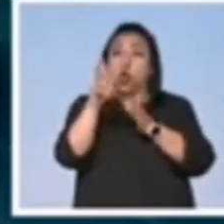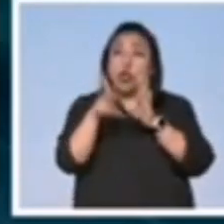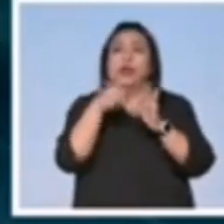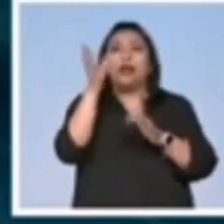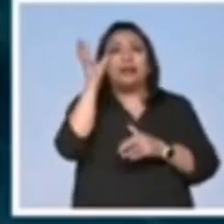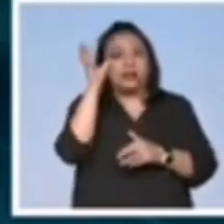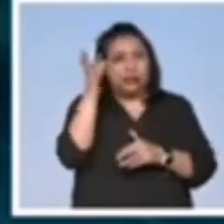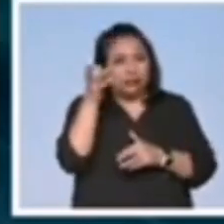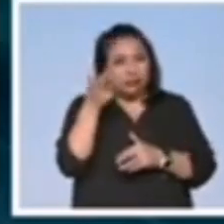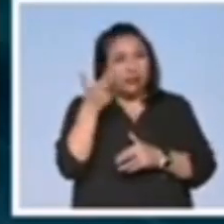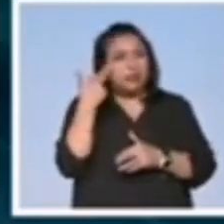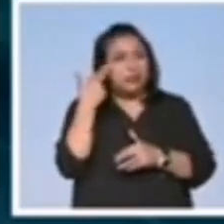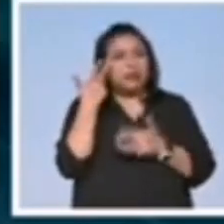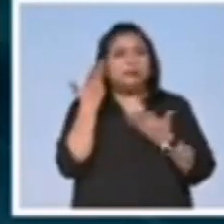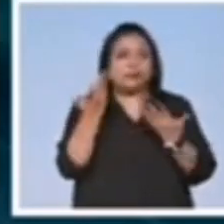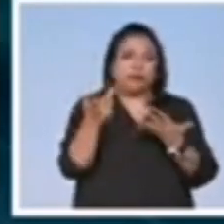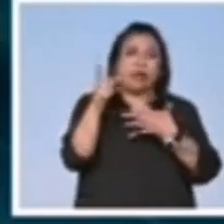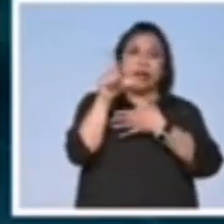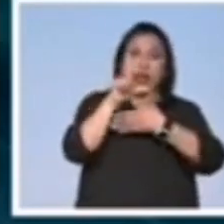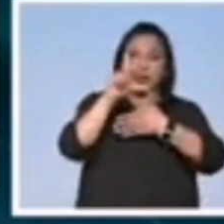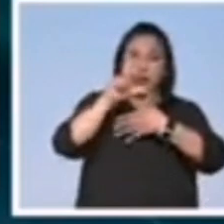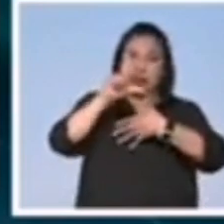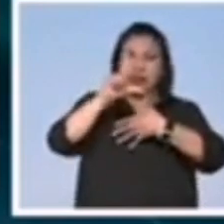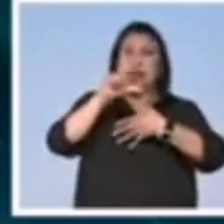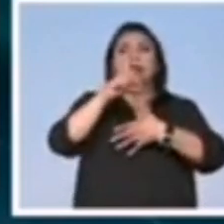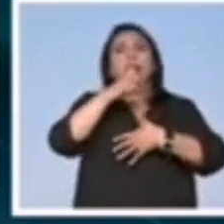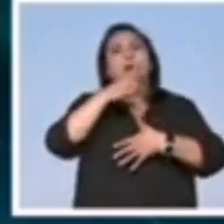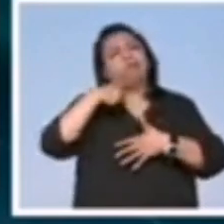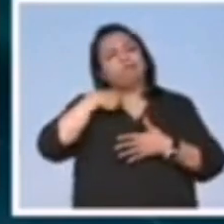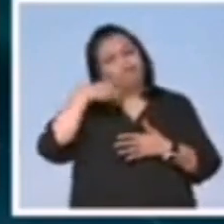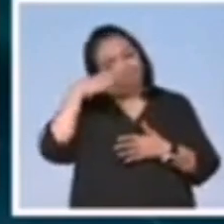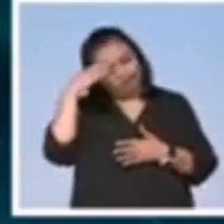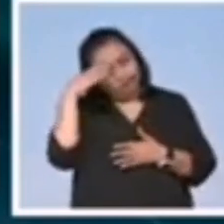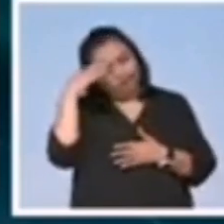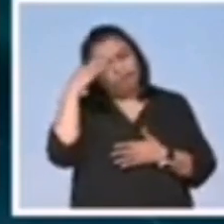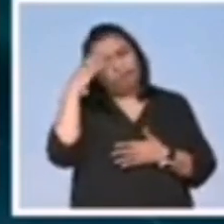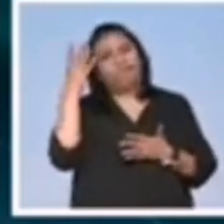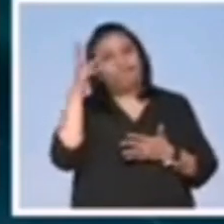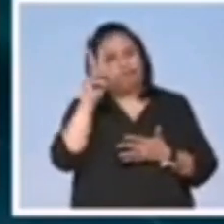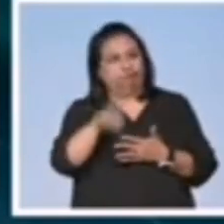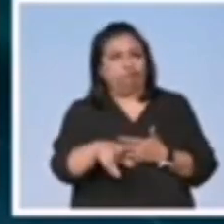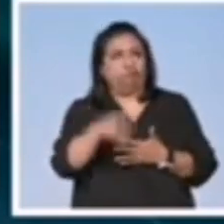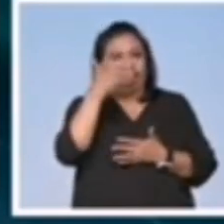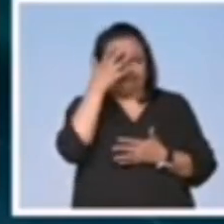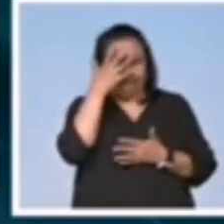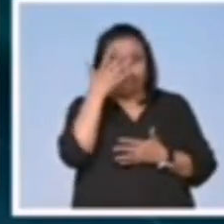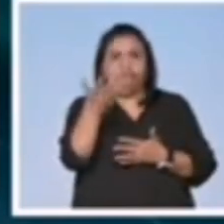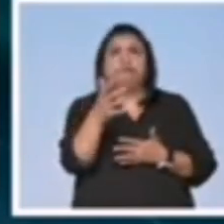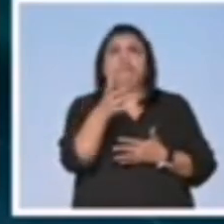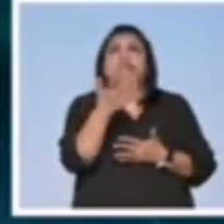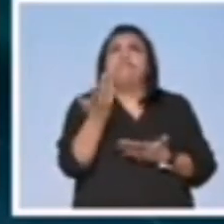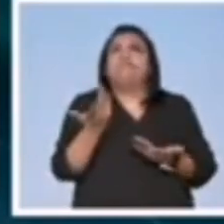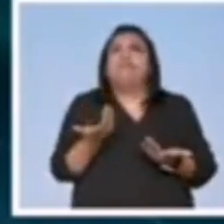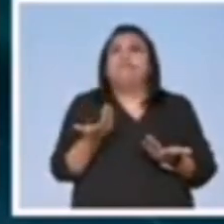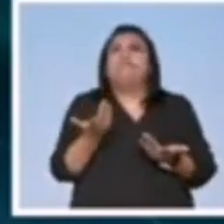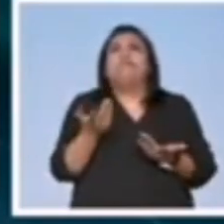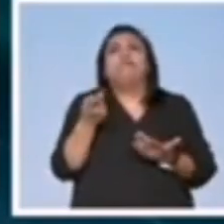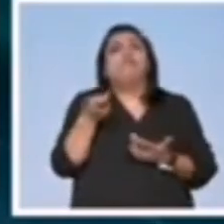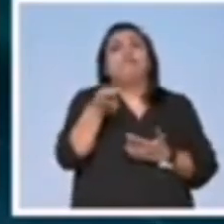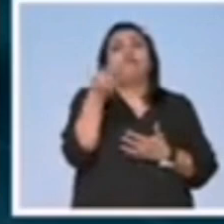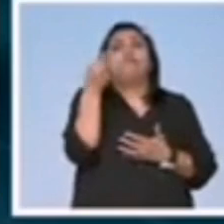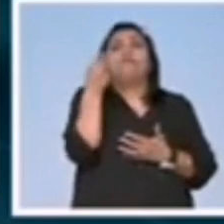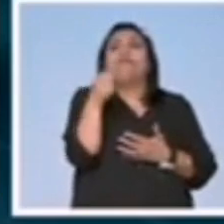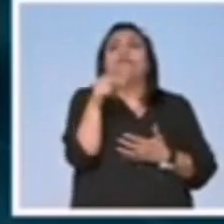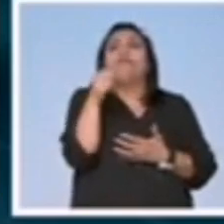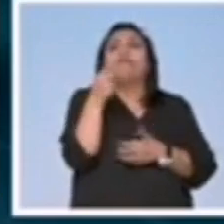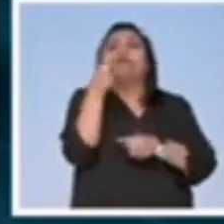entonces América Latina debe pensar ya seriamente en lo que denominamos la